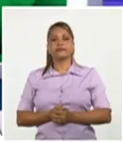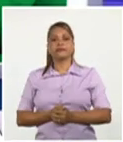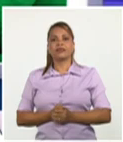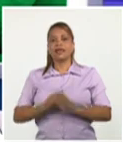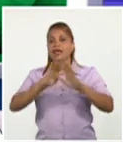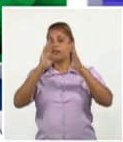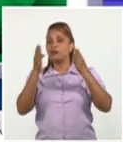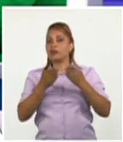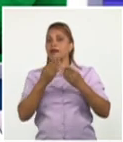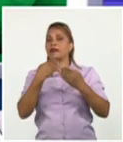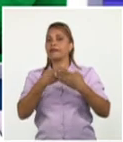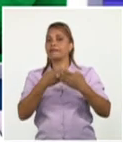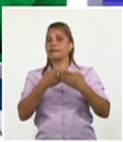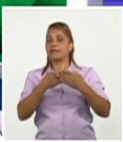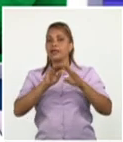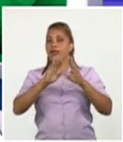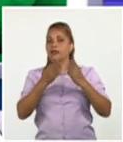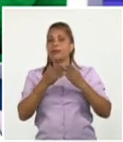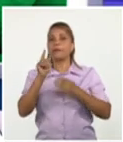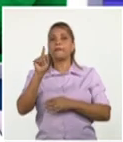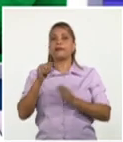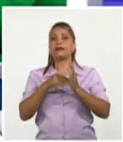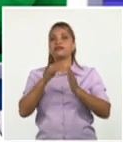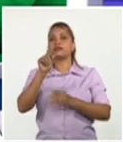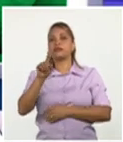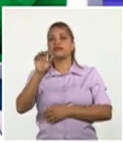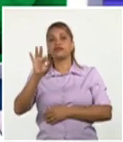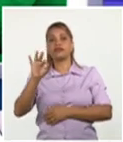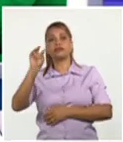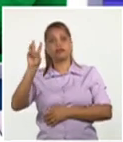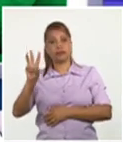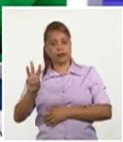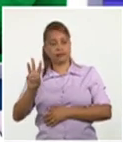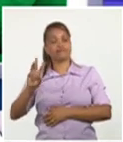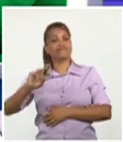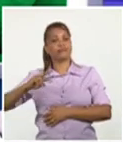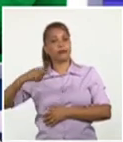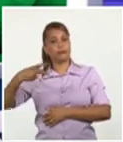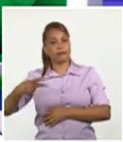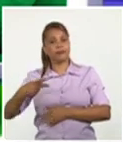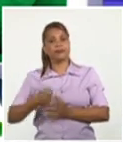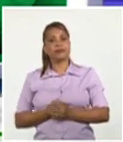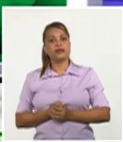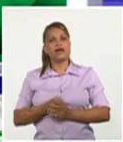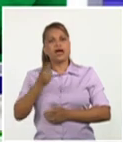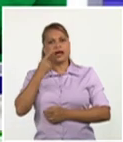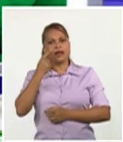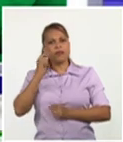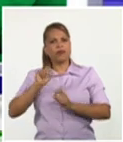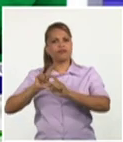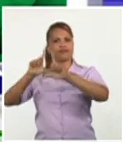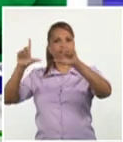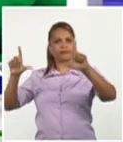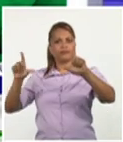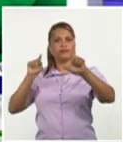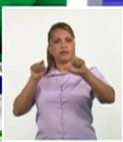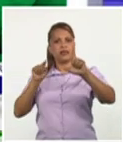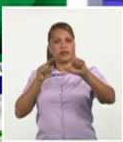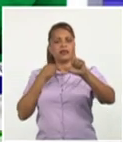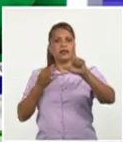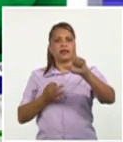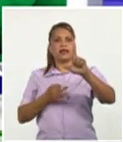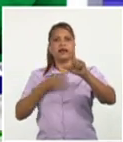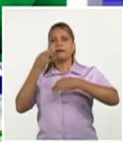1.183, nuevamente, y como podamos ver ahora en el gráfico que seguro que va a acompañar